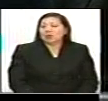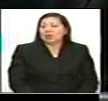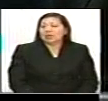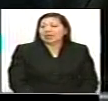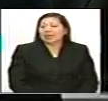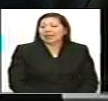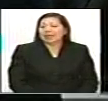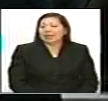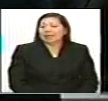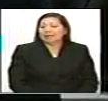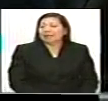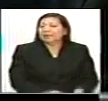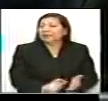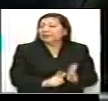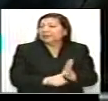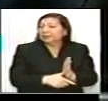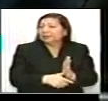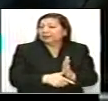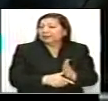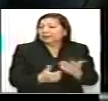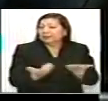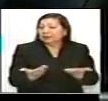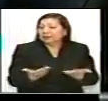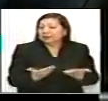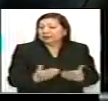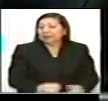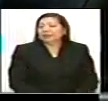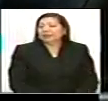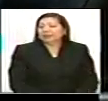Y luego